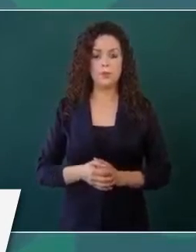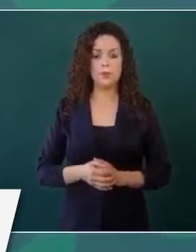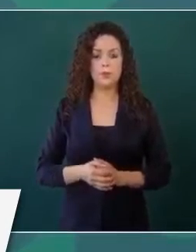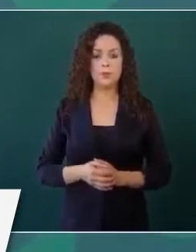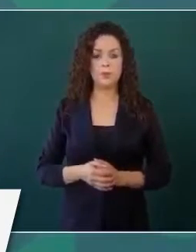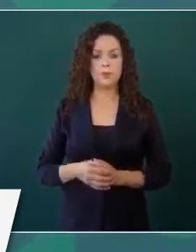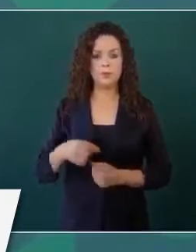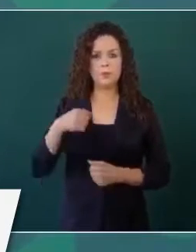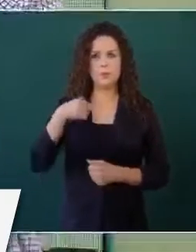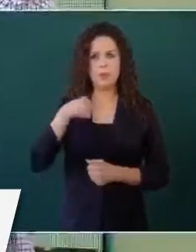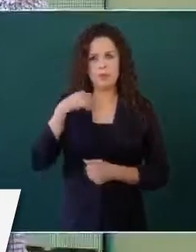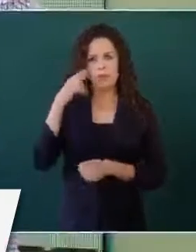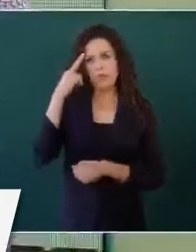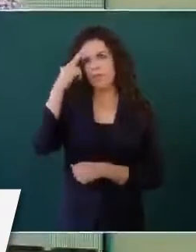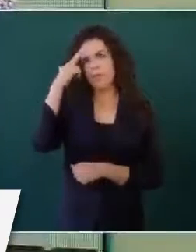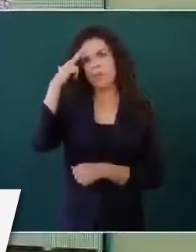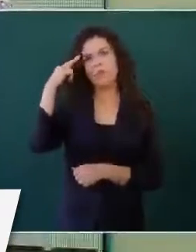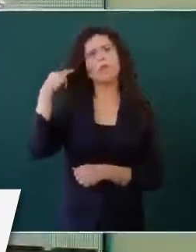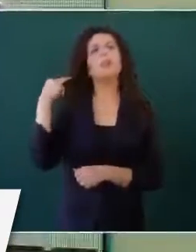llamaba